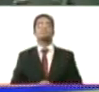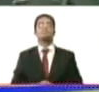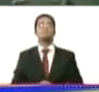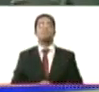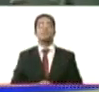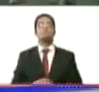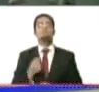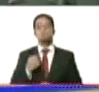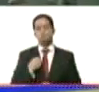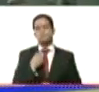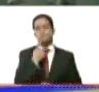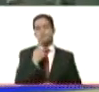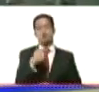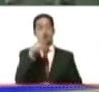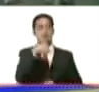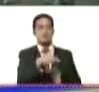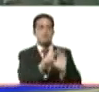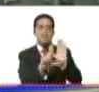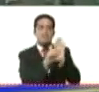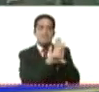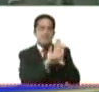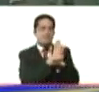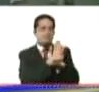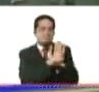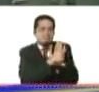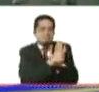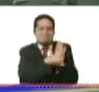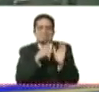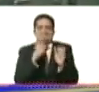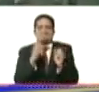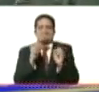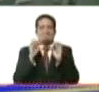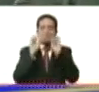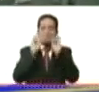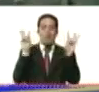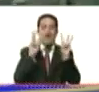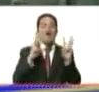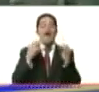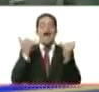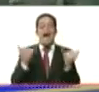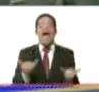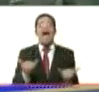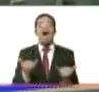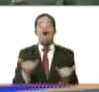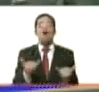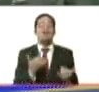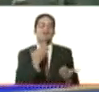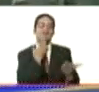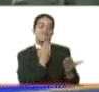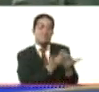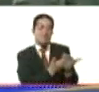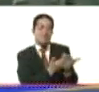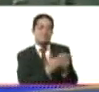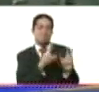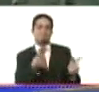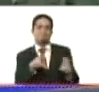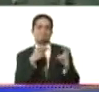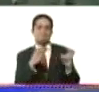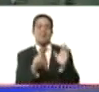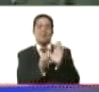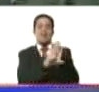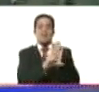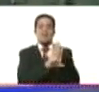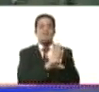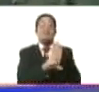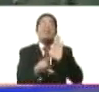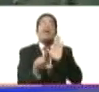esta ley ha llegado en el momento preciso de la batalla por nuestra patria. Es una